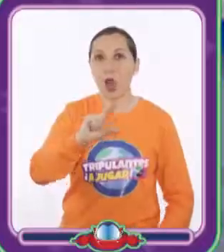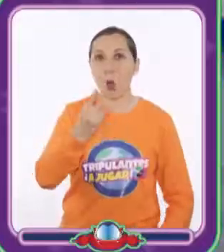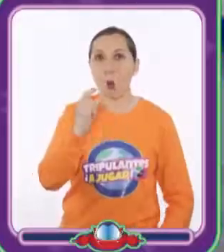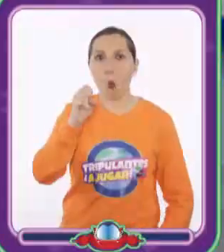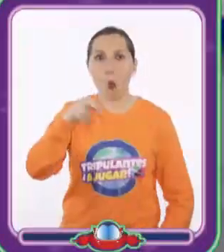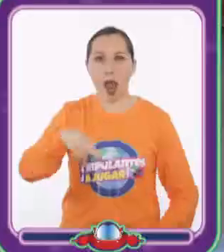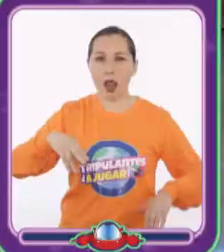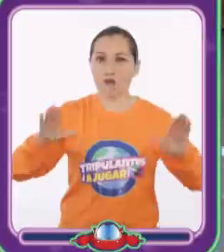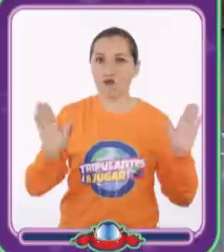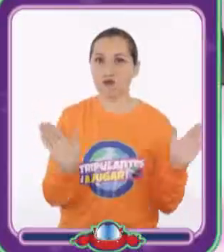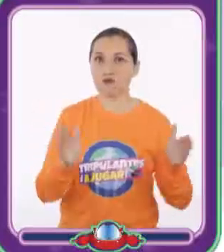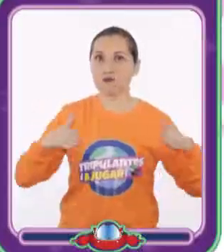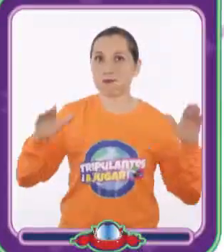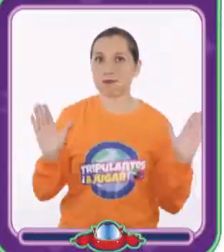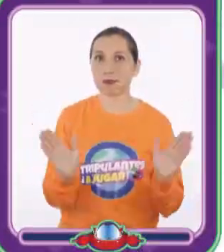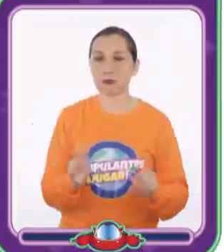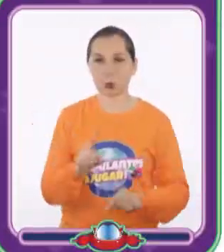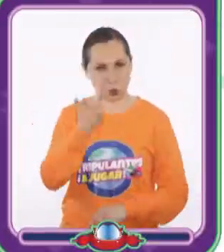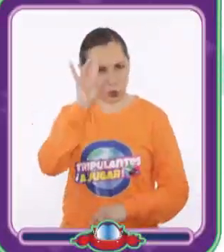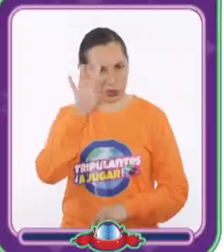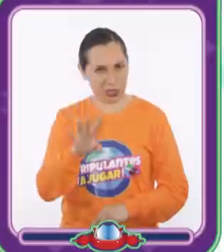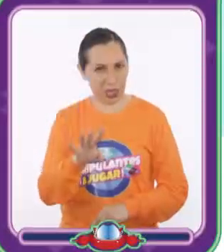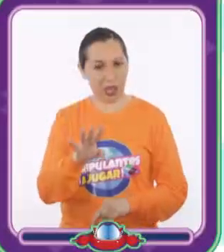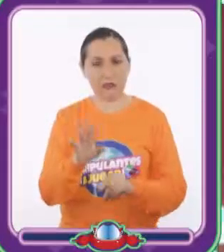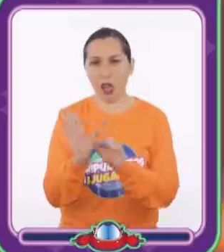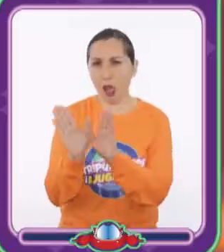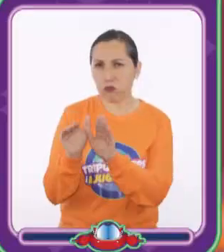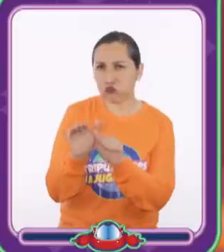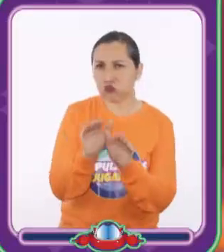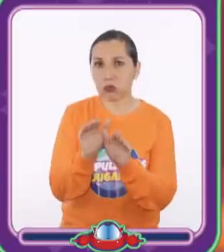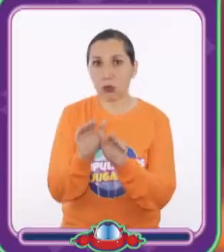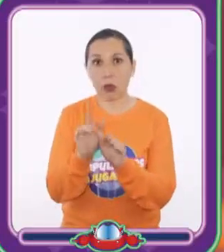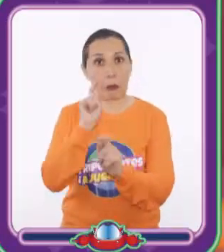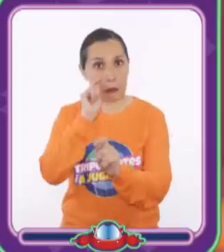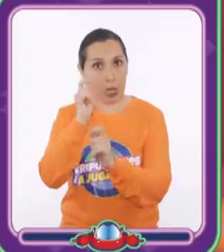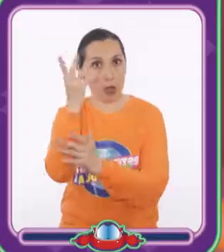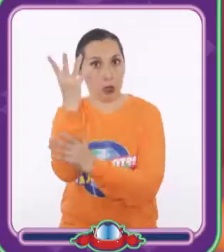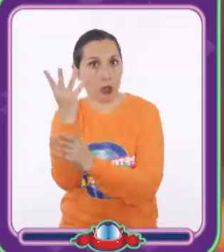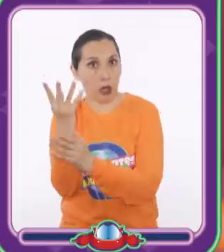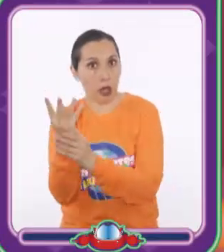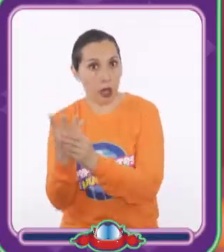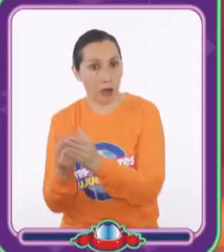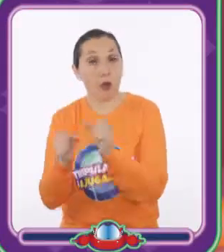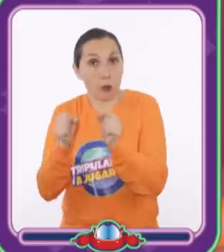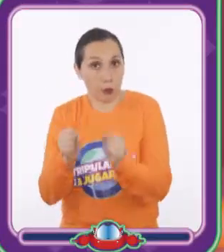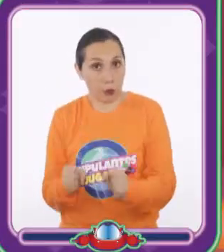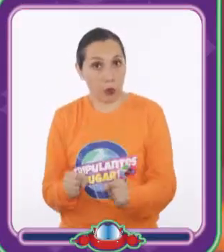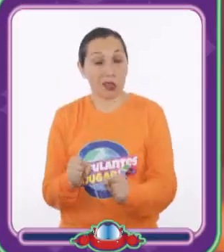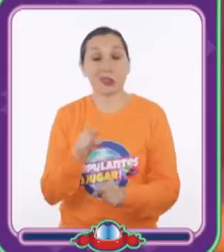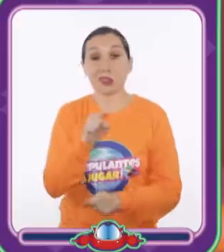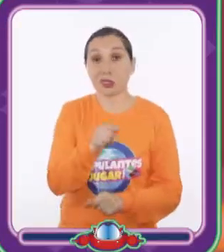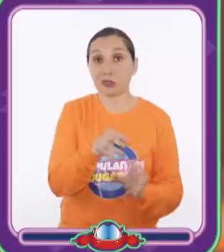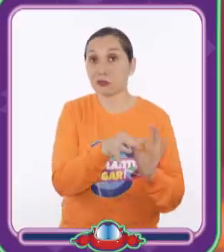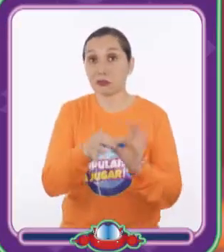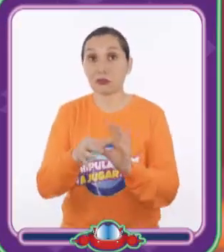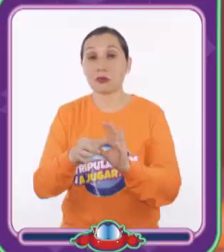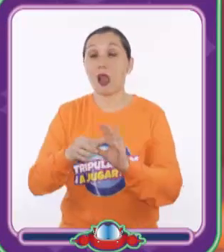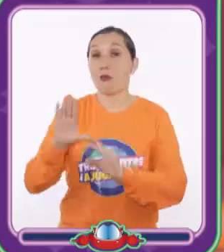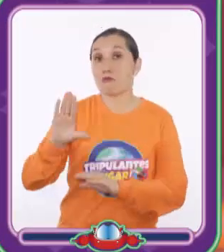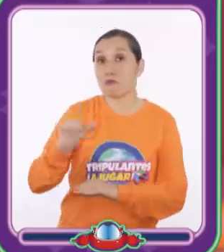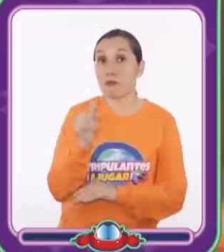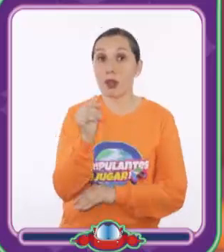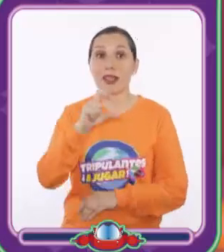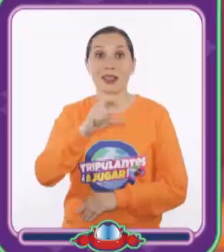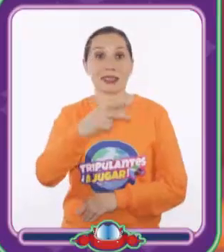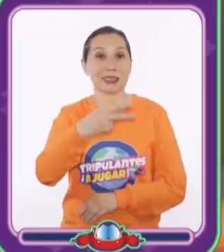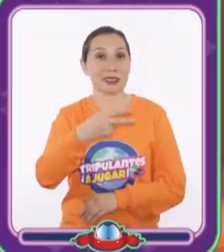chagual. Atención, tripulación. ¿Sabías que hay una especie de mariposa que está en peligro de extinción? Así es, se trata de la